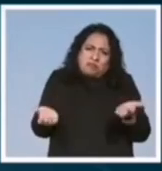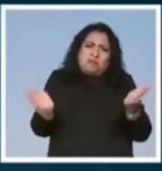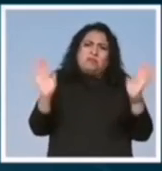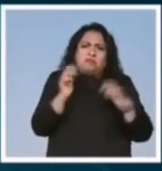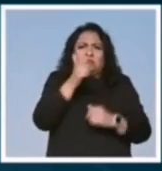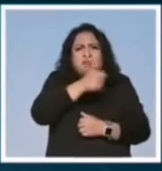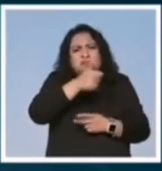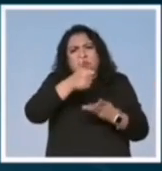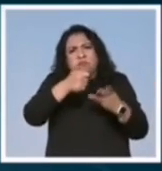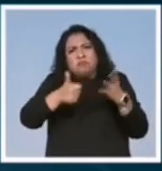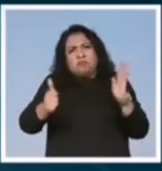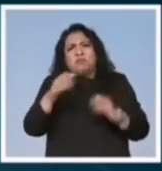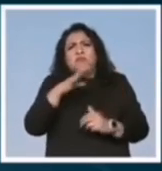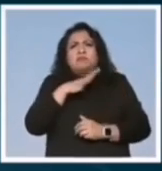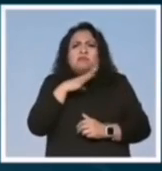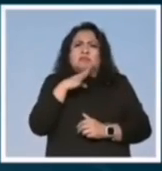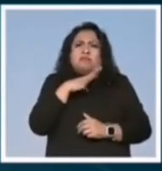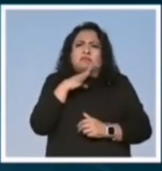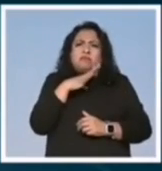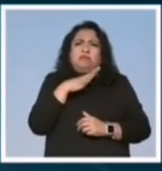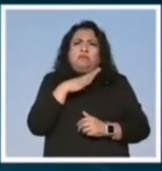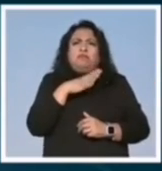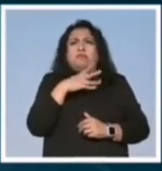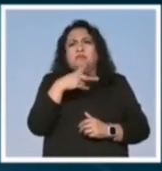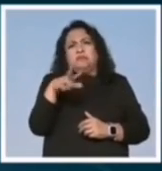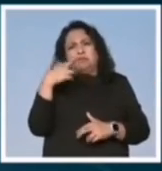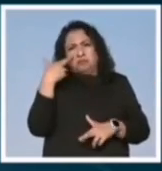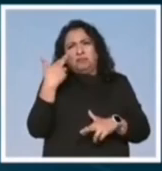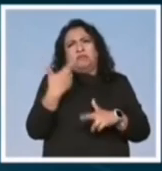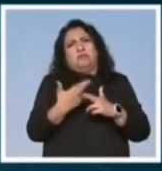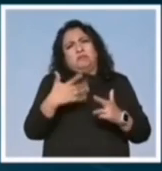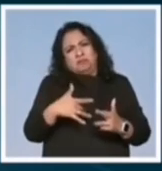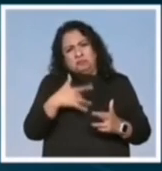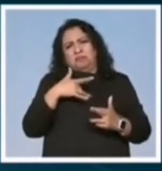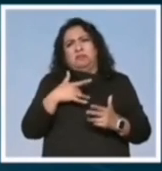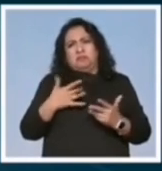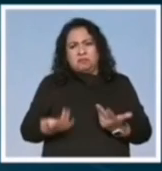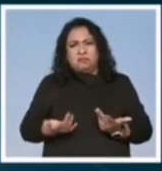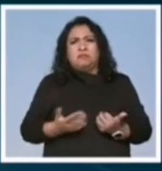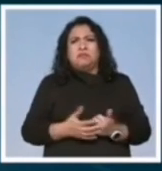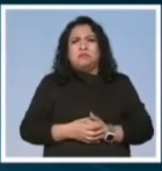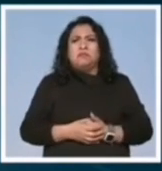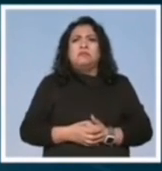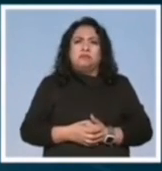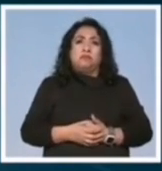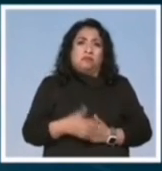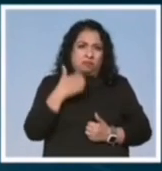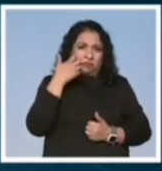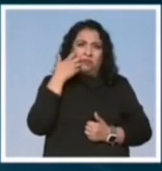una lleva su tarea, su sentido, su